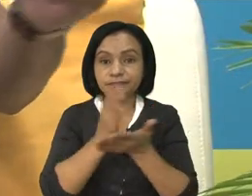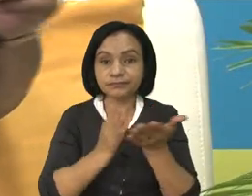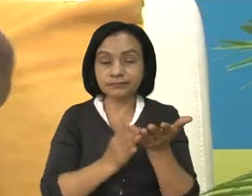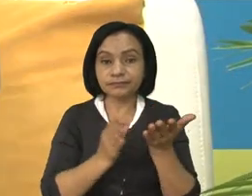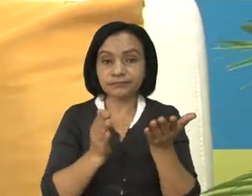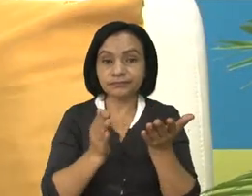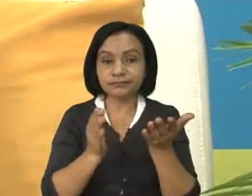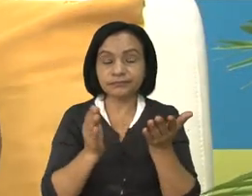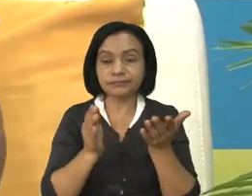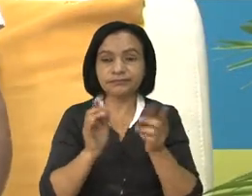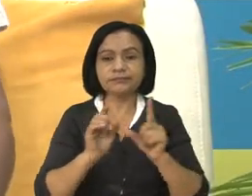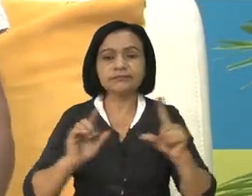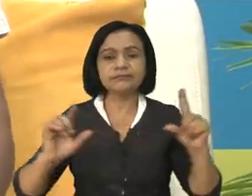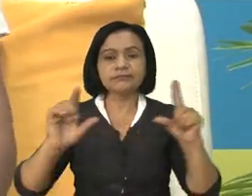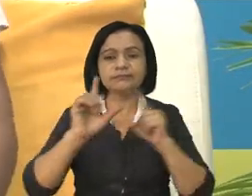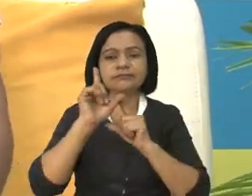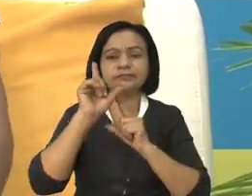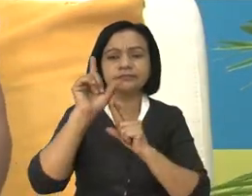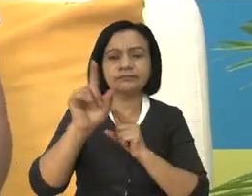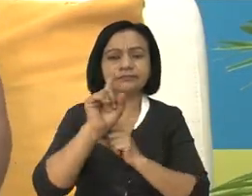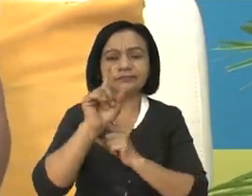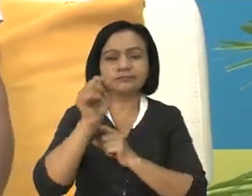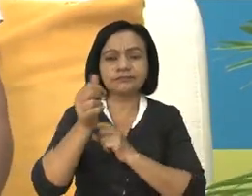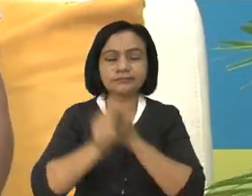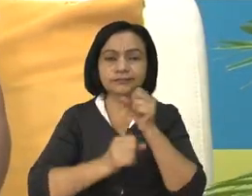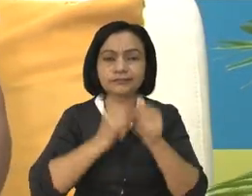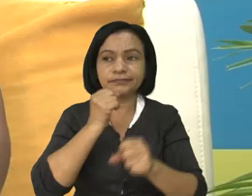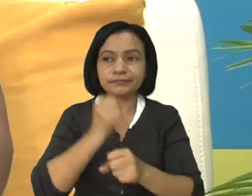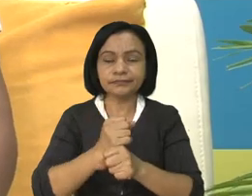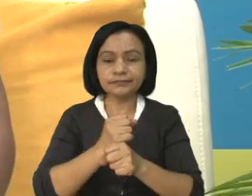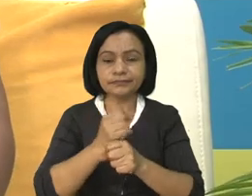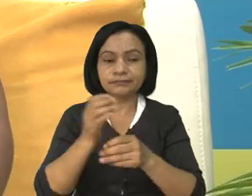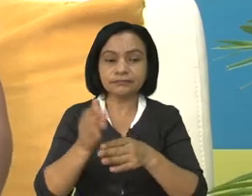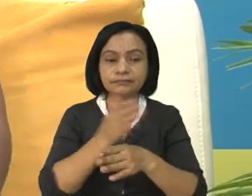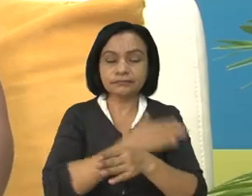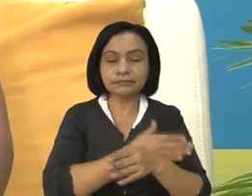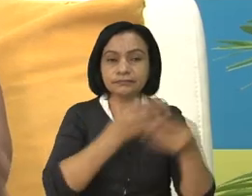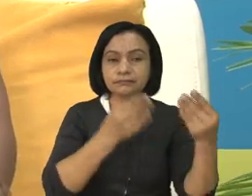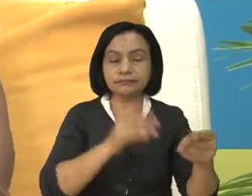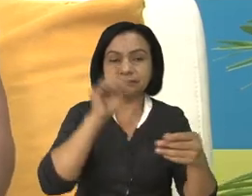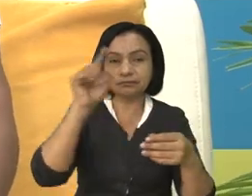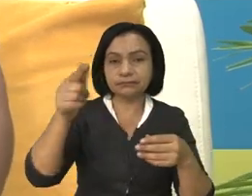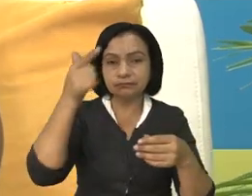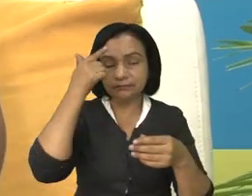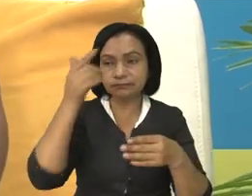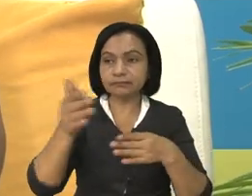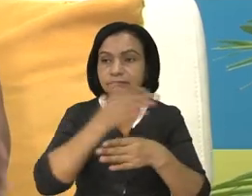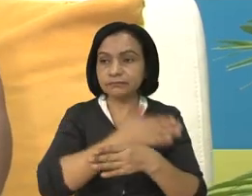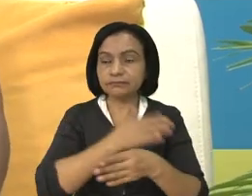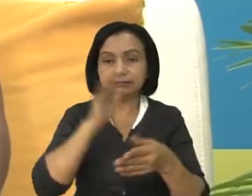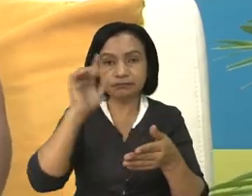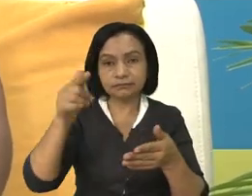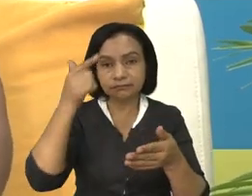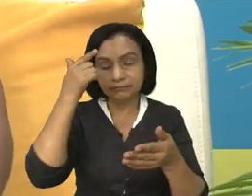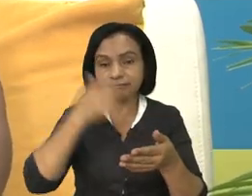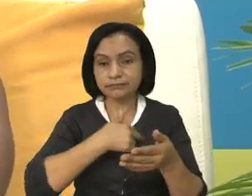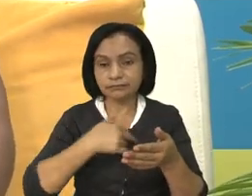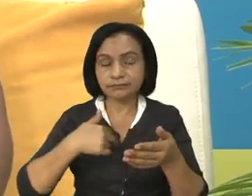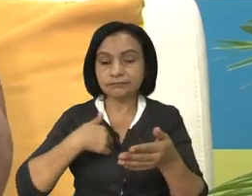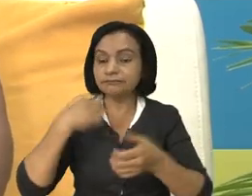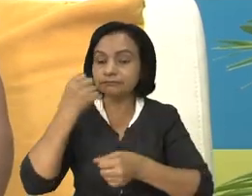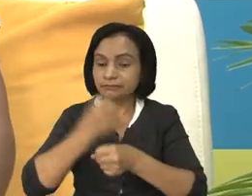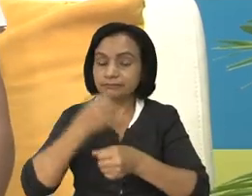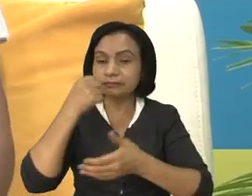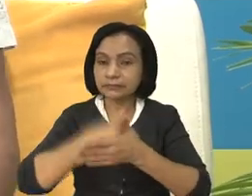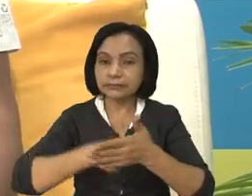todavía comunidades con estos 16 años que estuvimos de atraso con gobiernos neoliberales, y el gobierno está haciendo un gran